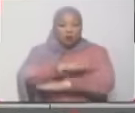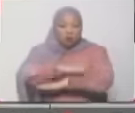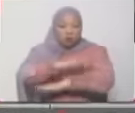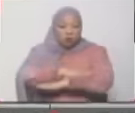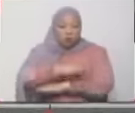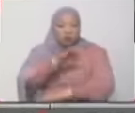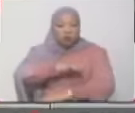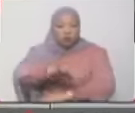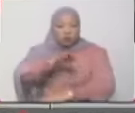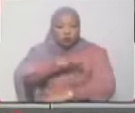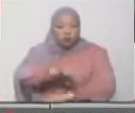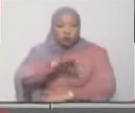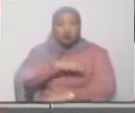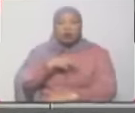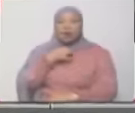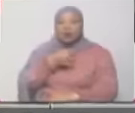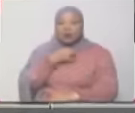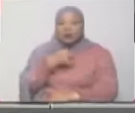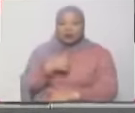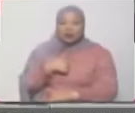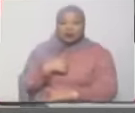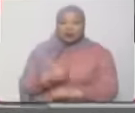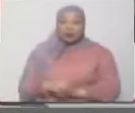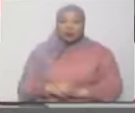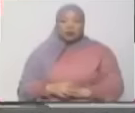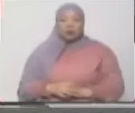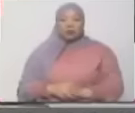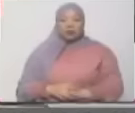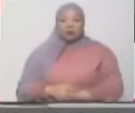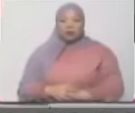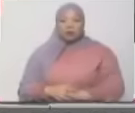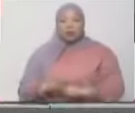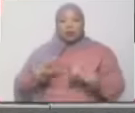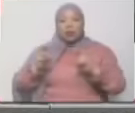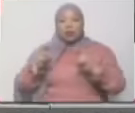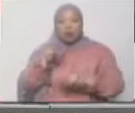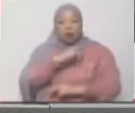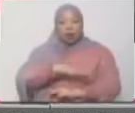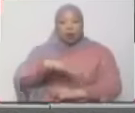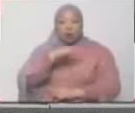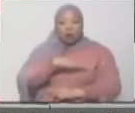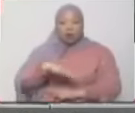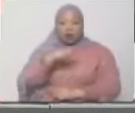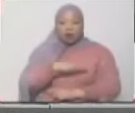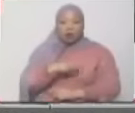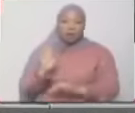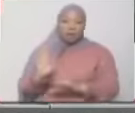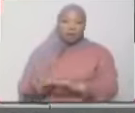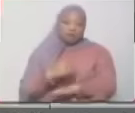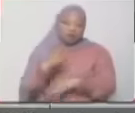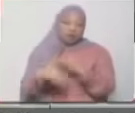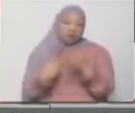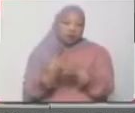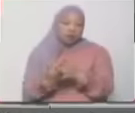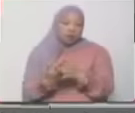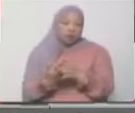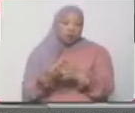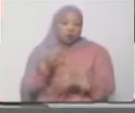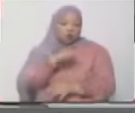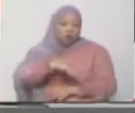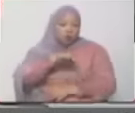Era buena, a mí me gustaba. Hablaban del tema de la moral, los principios, la ética. Y en cívica hablaban